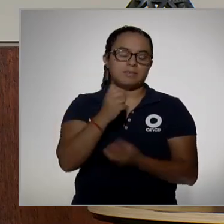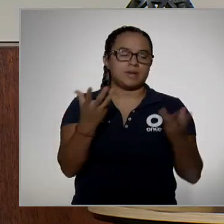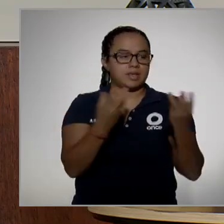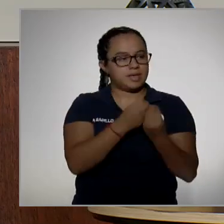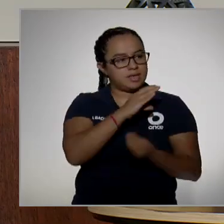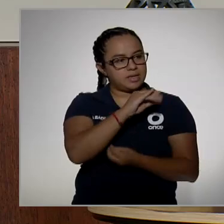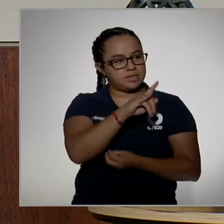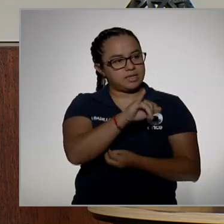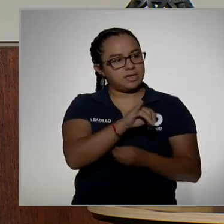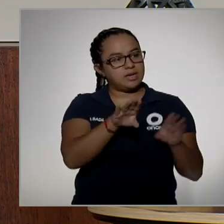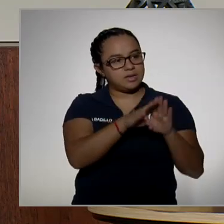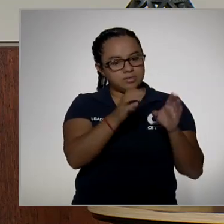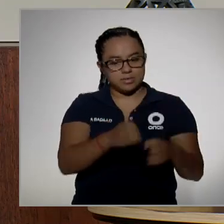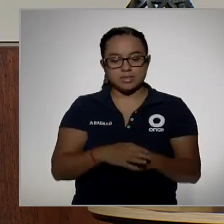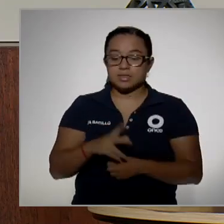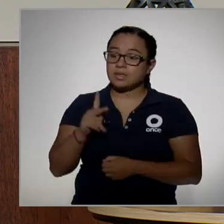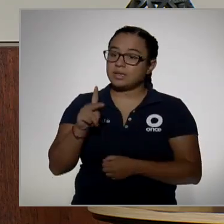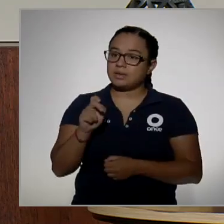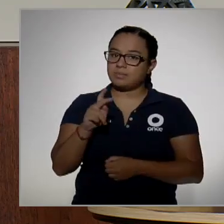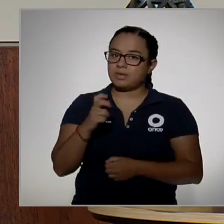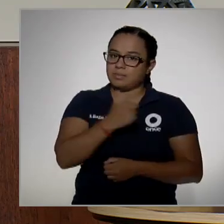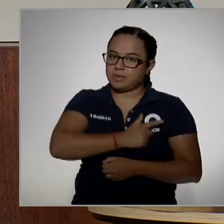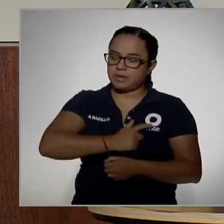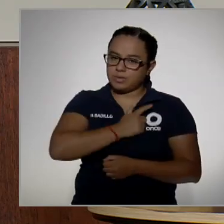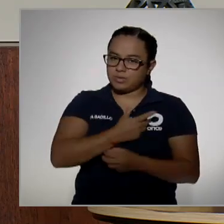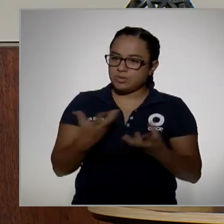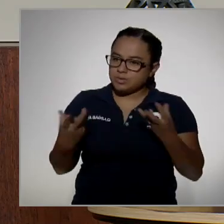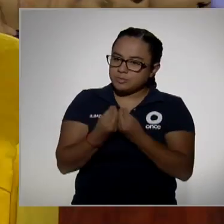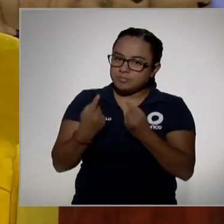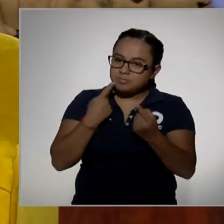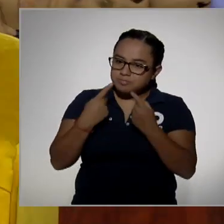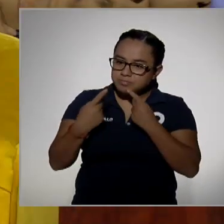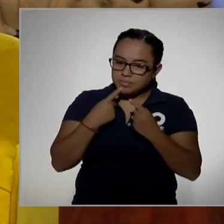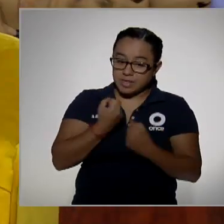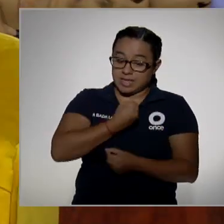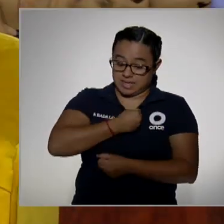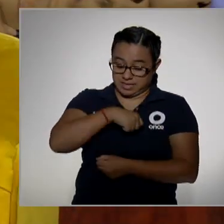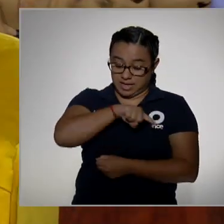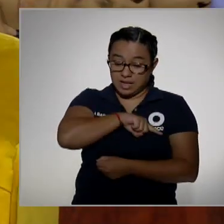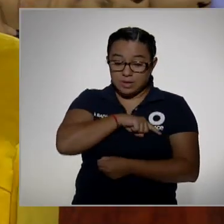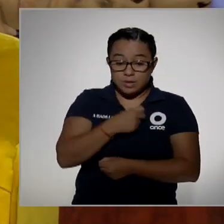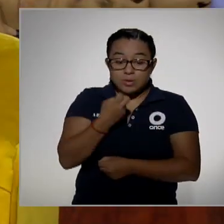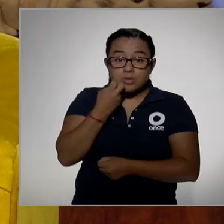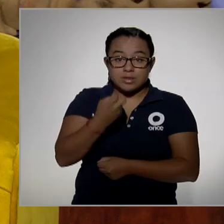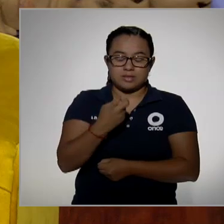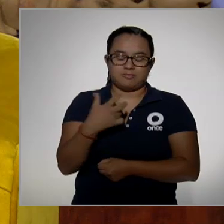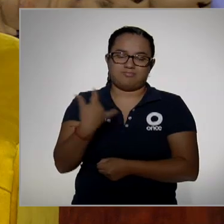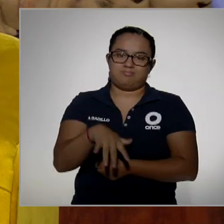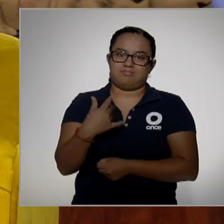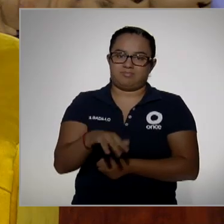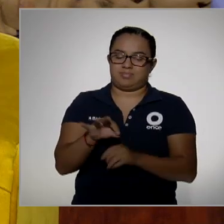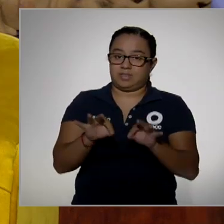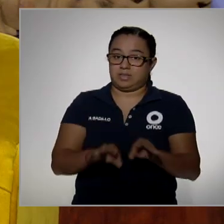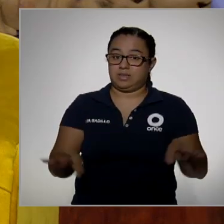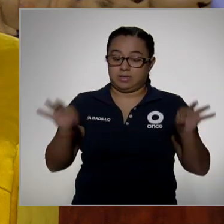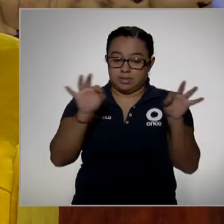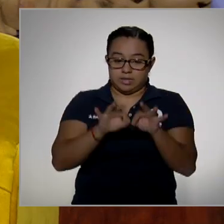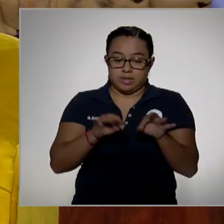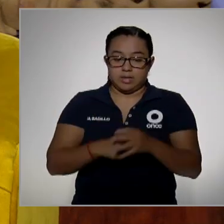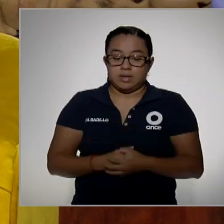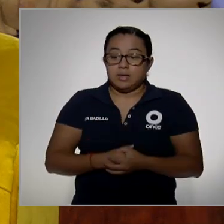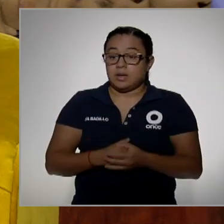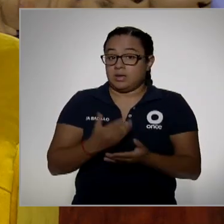y como estás pp pues con el gusto de estar aquí dialogando inconsciente en salud con un tema fundamental porque como bien dices además